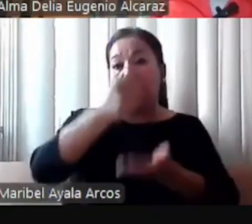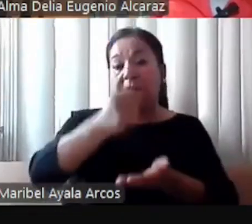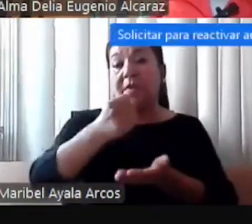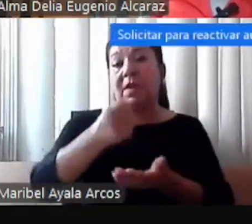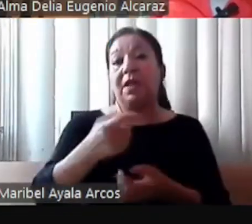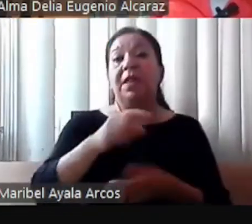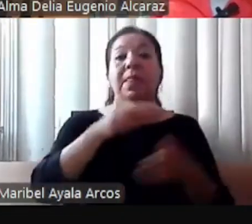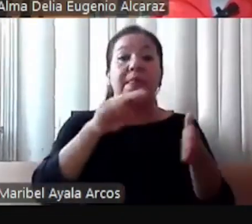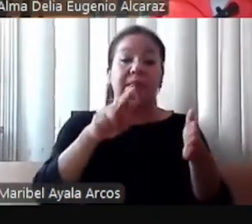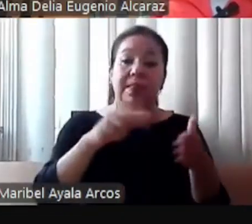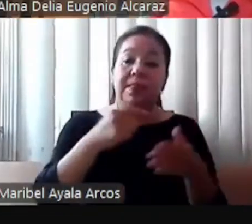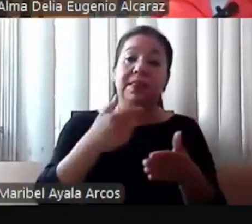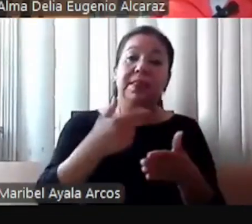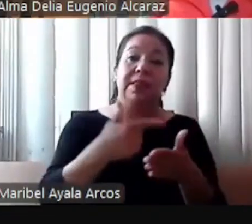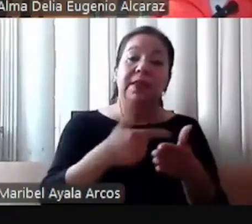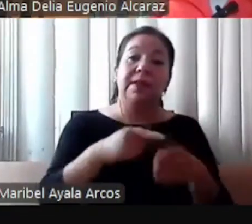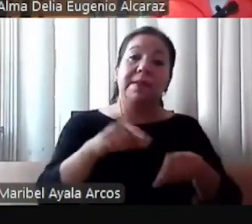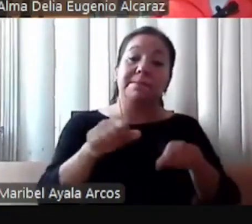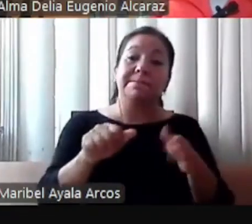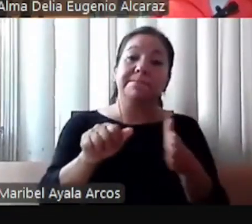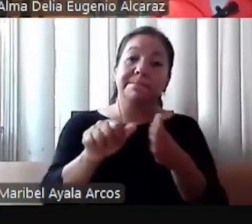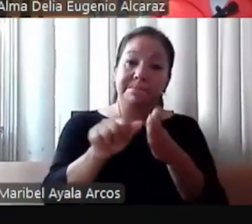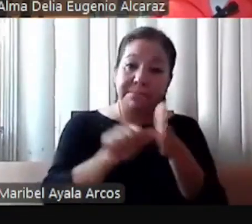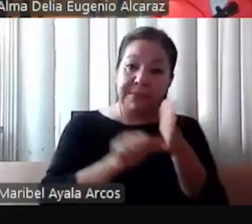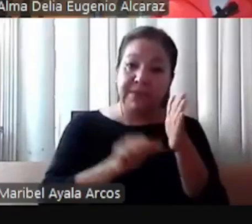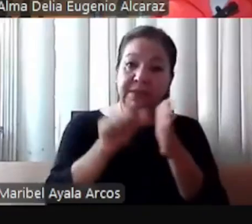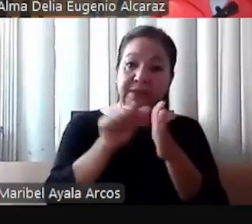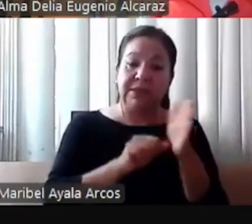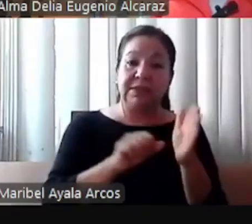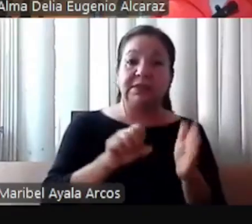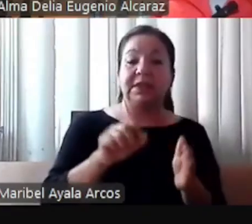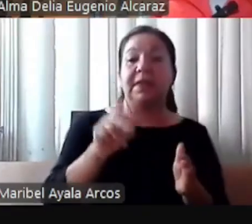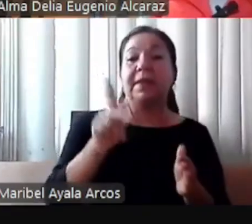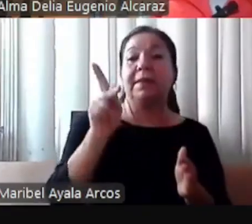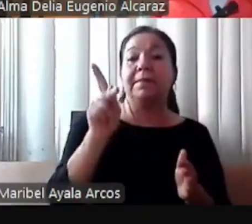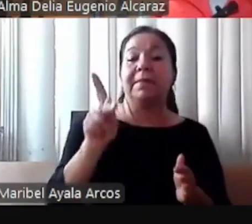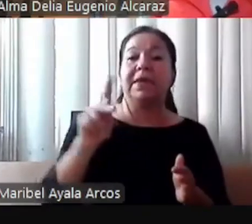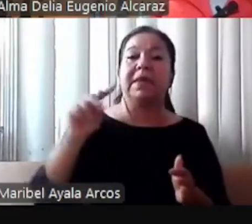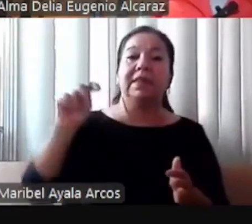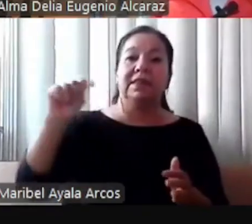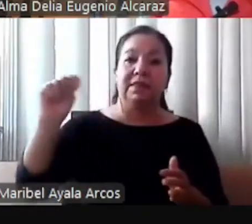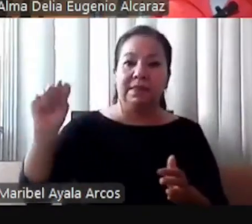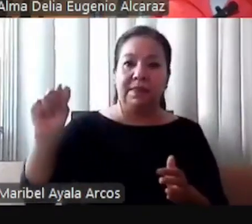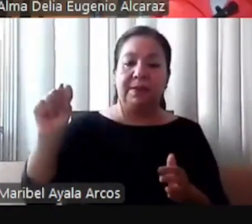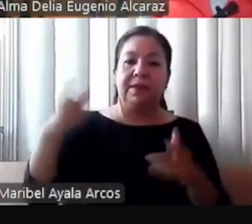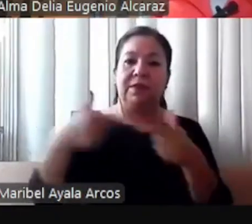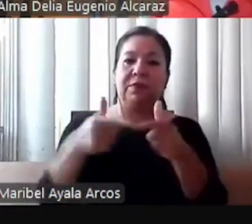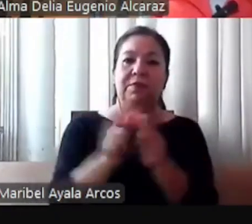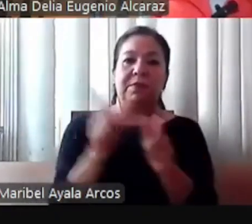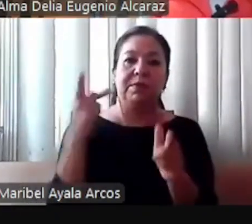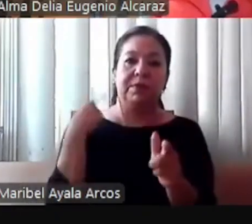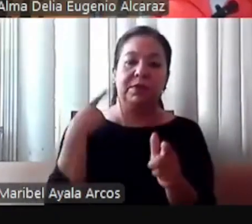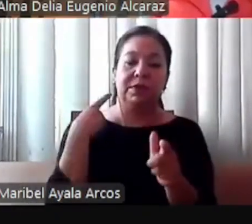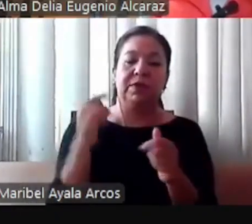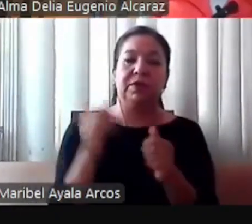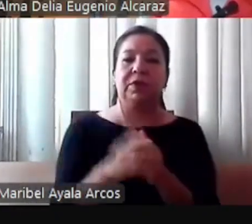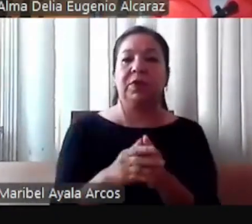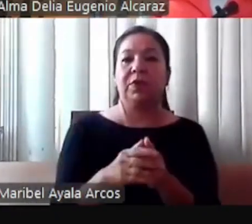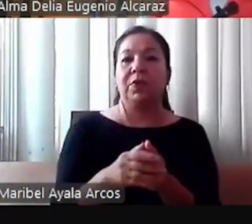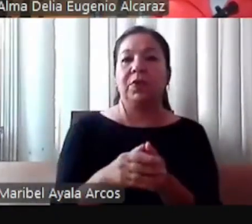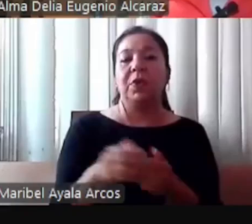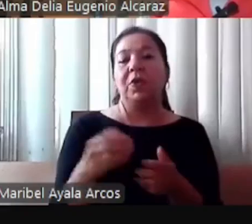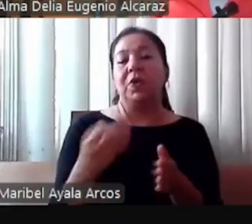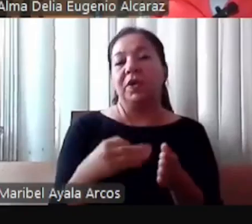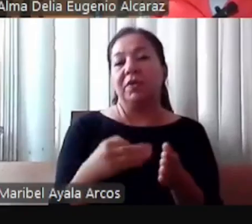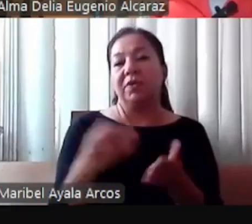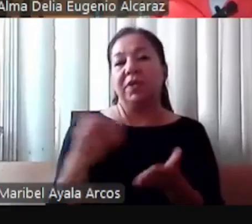el sostenimiento de actividades ordinarias recibe el PT. En el proyecto se propone desechar de plano el recurso de apelación por actualizarse la causal de